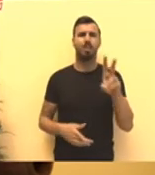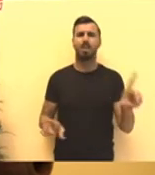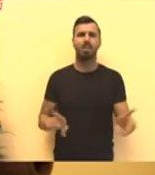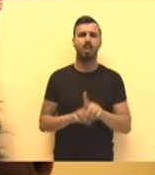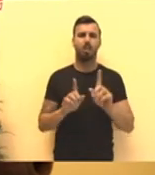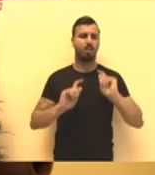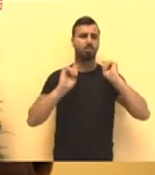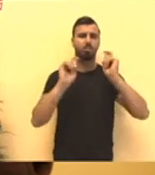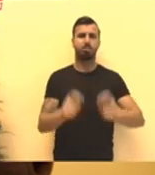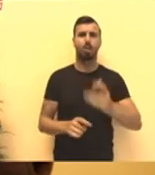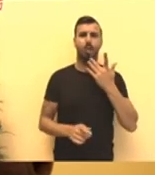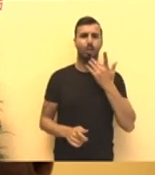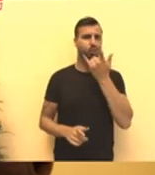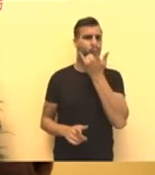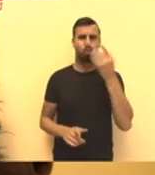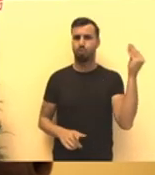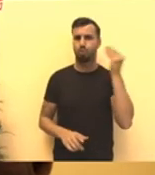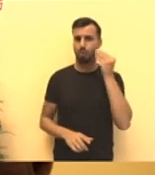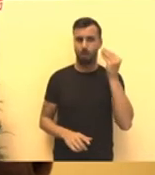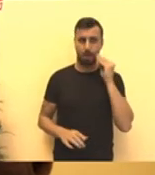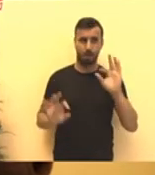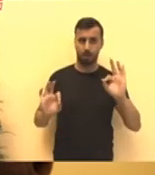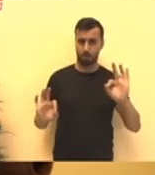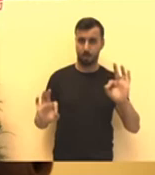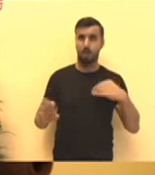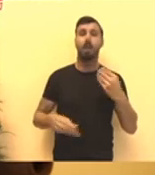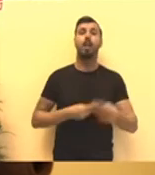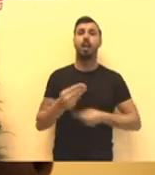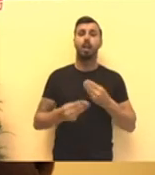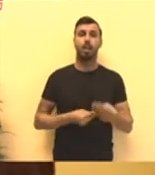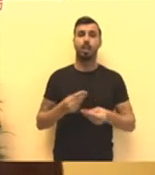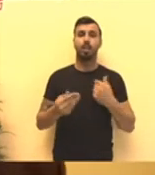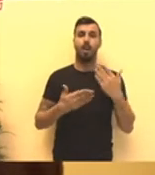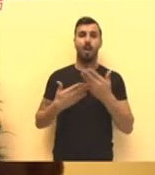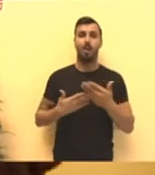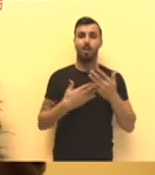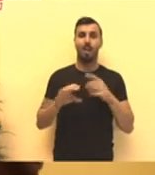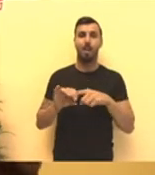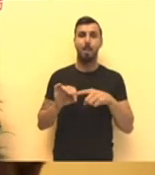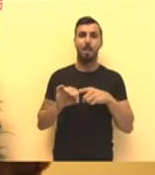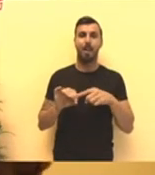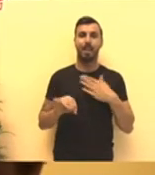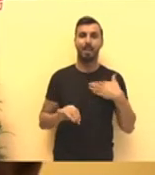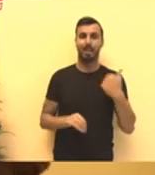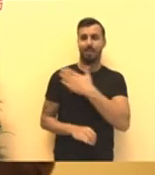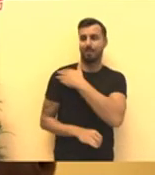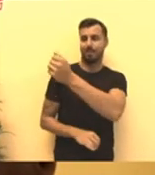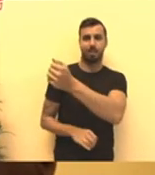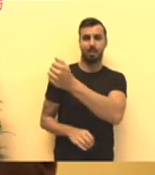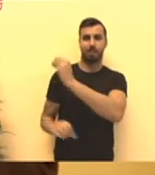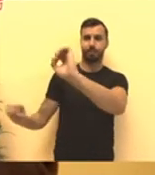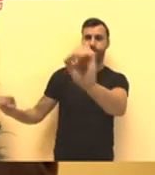Eras una subnormal. Entonces tú pedías plaza en un colegio y no podías ir porque supuestamente eras una subnormal.